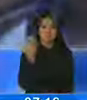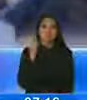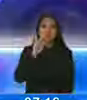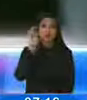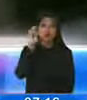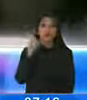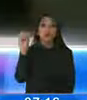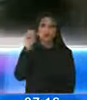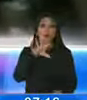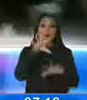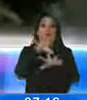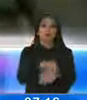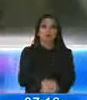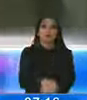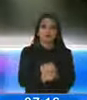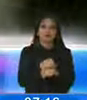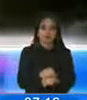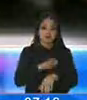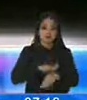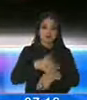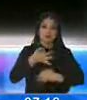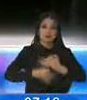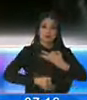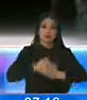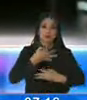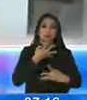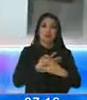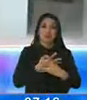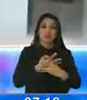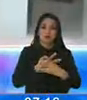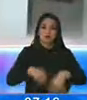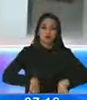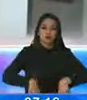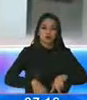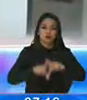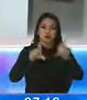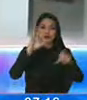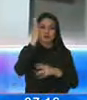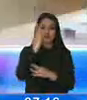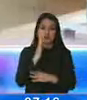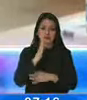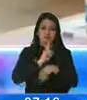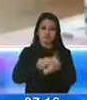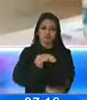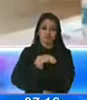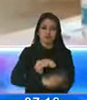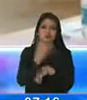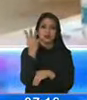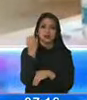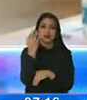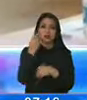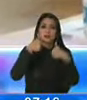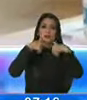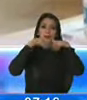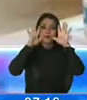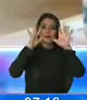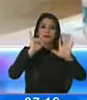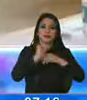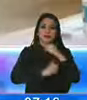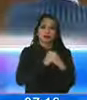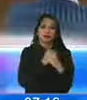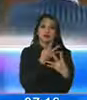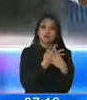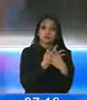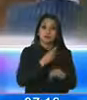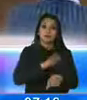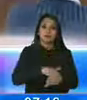2 de octubre para enfrentar un juicio penal por la trama de corrupción de Odebrecht. Fue sentenciado el 14 de diciembre a 6 años de cárcel